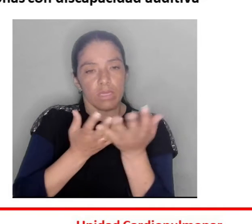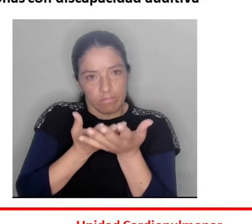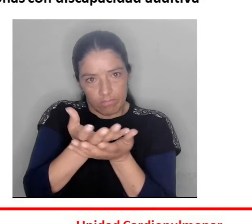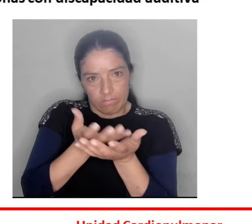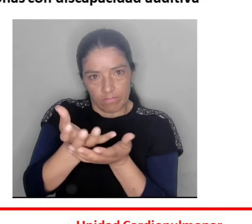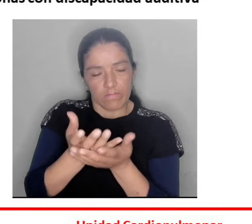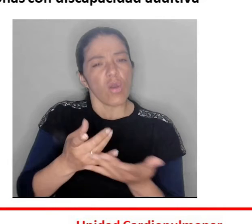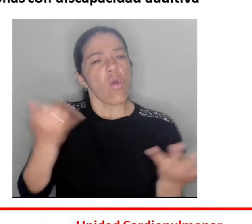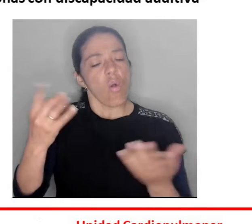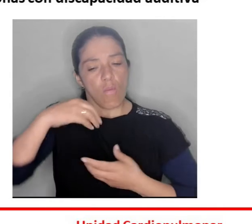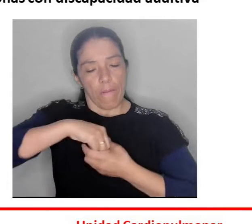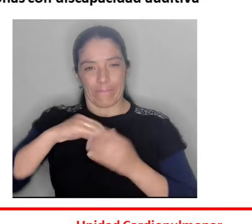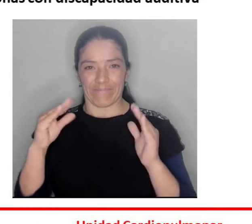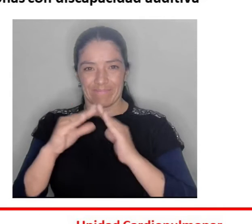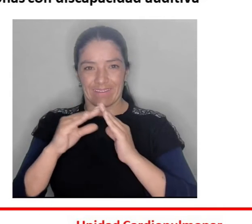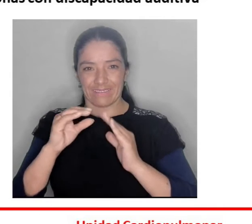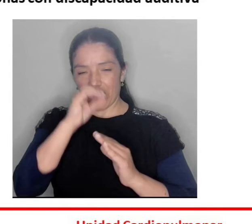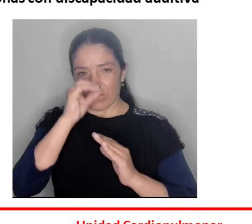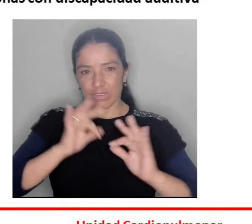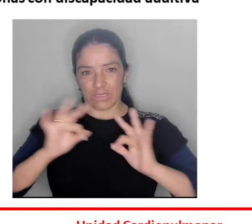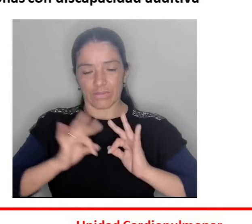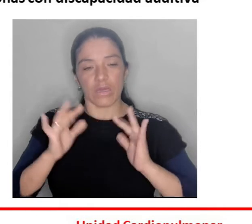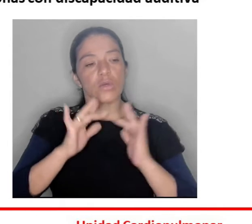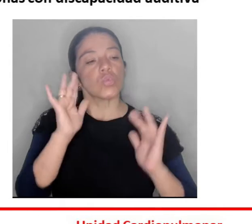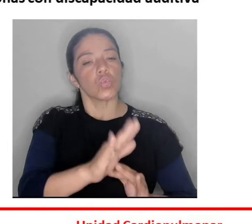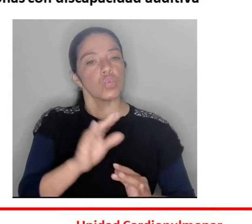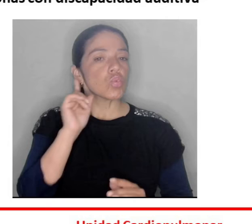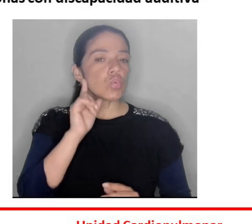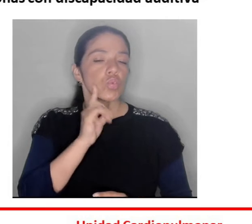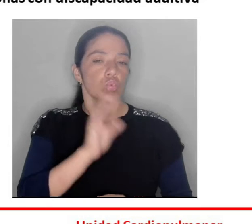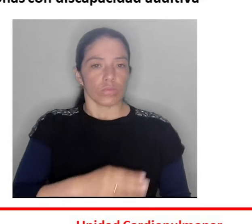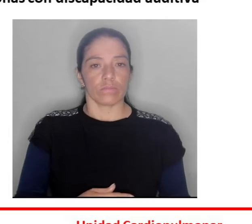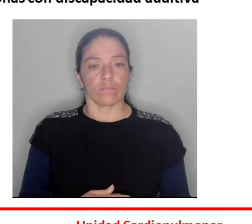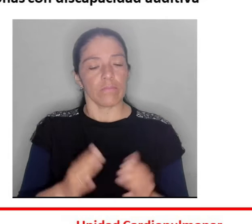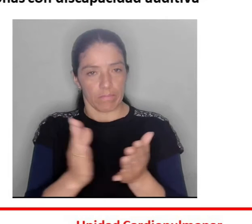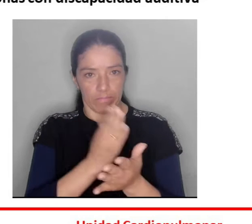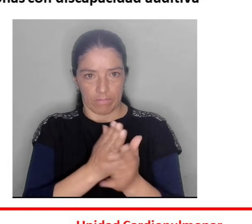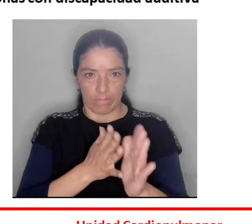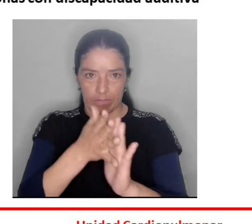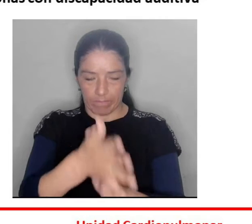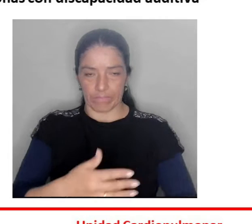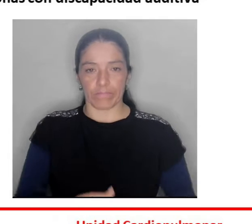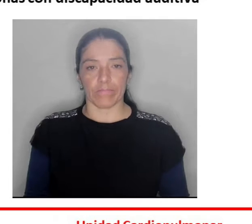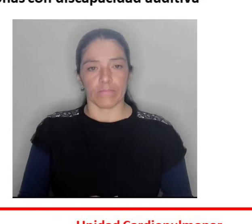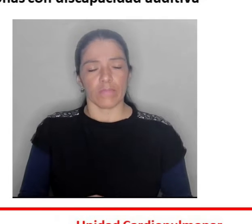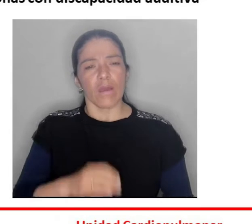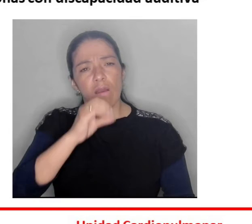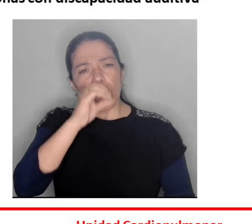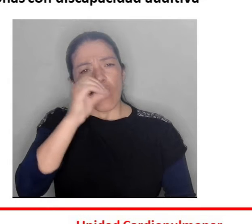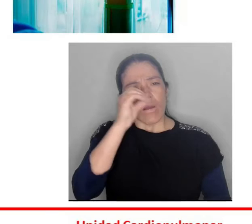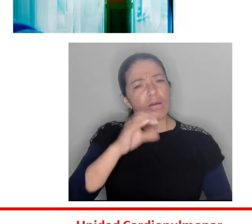Oxigenoterapia. Recomendaciones y manejo de la oxigenoterapia domiciliaria en personas con discapacidad auditiva. Manual